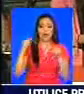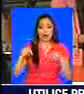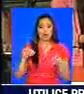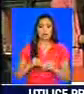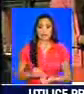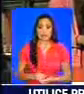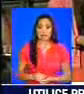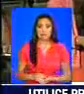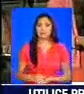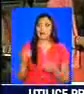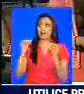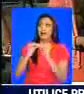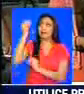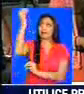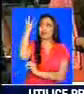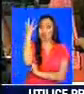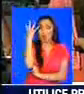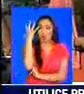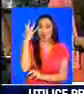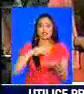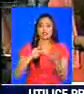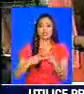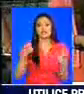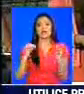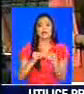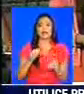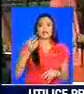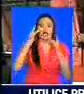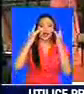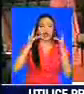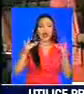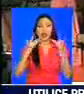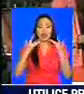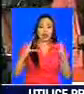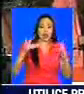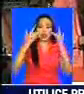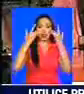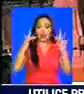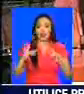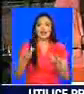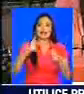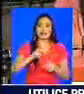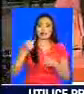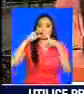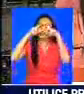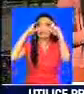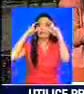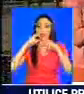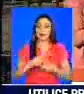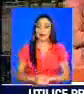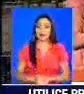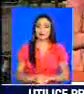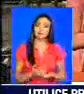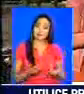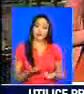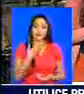al haber mayor radiación solar, incluso se incrementa el brillo. Entonces, por eso también la recomendación de los gafas protectoras. Muy bien, listo. Bueno, pues